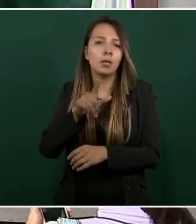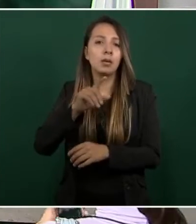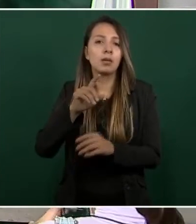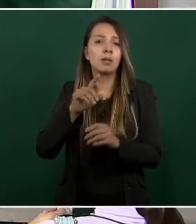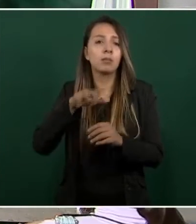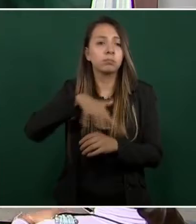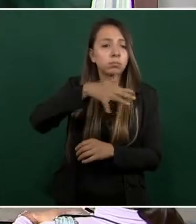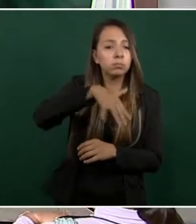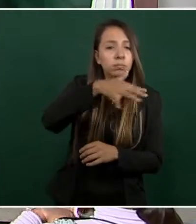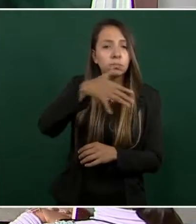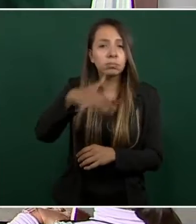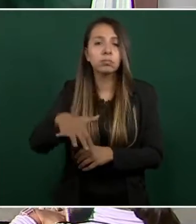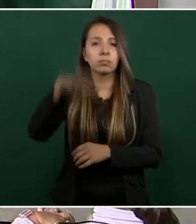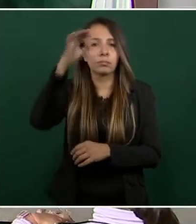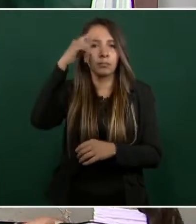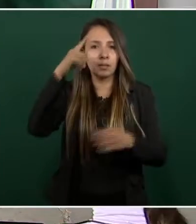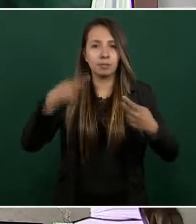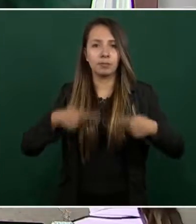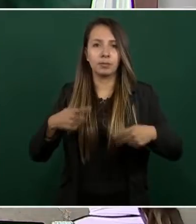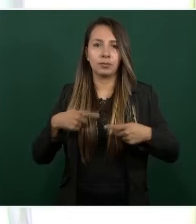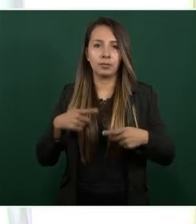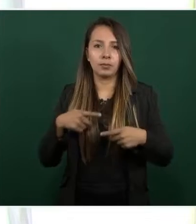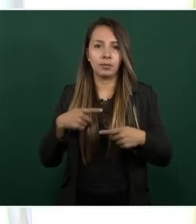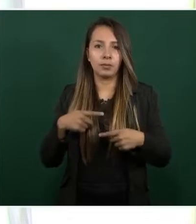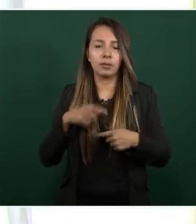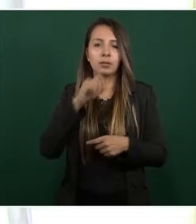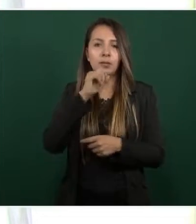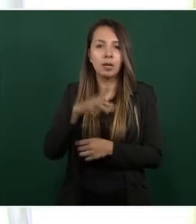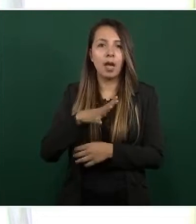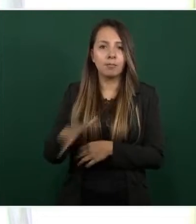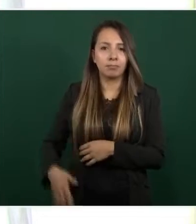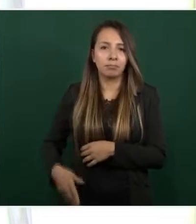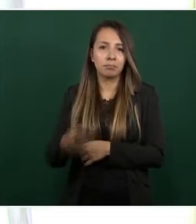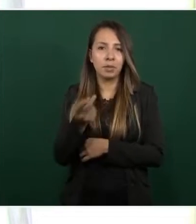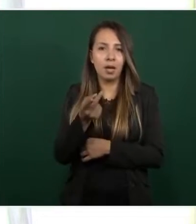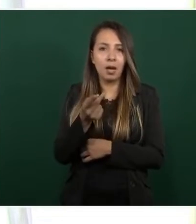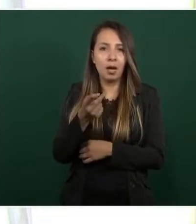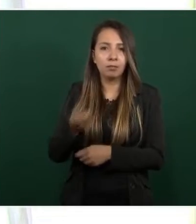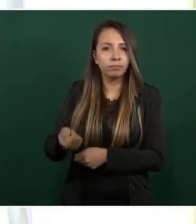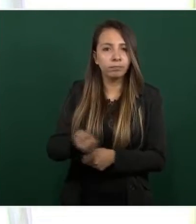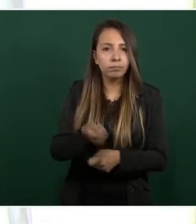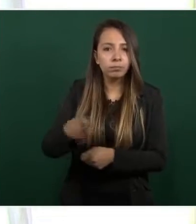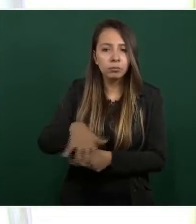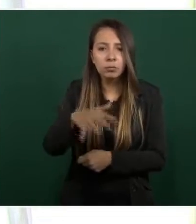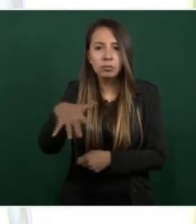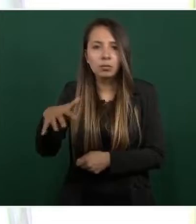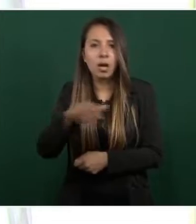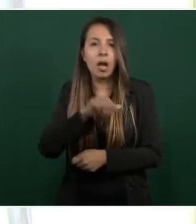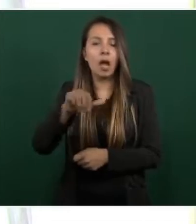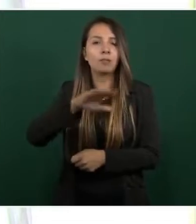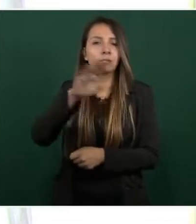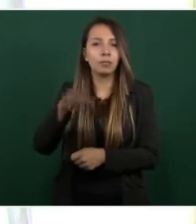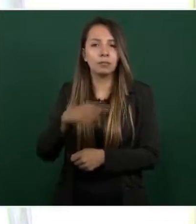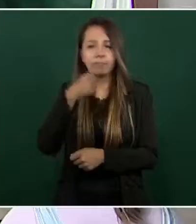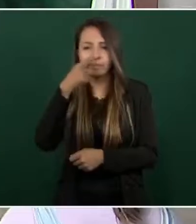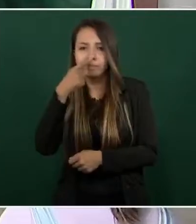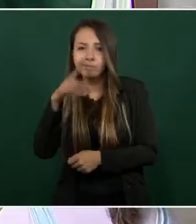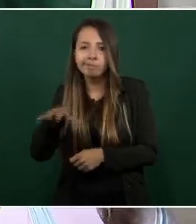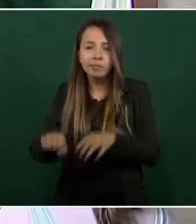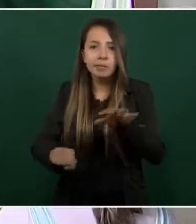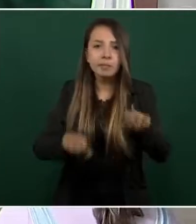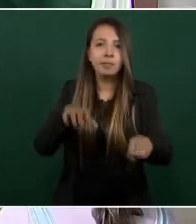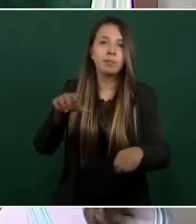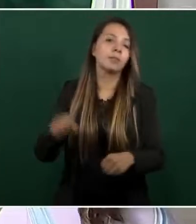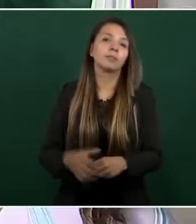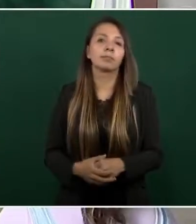peritajes forenses, incluyendo binomios caninos para la búsqueda de restos humanos. ¿Sería cuánto, señor presidente? Me